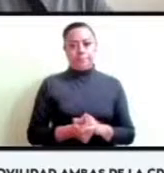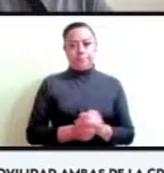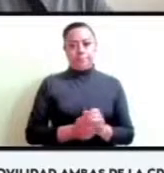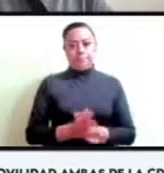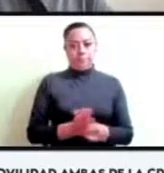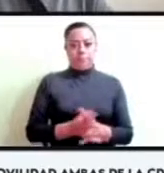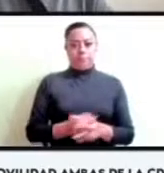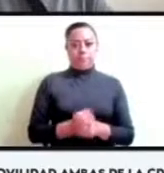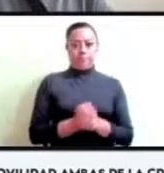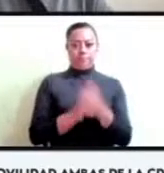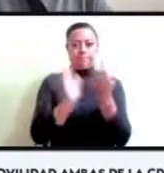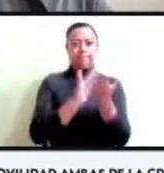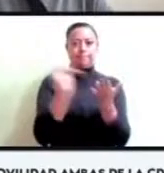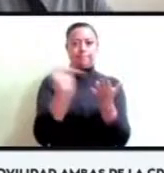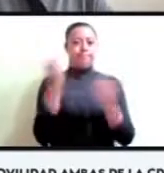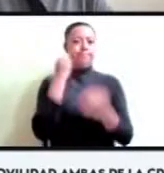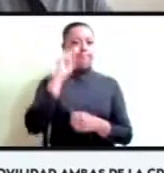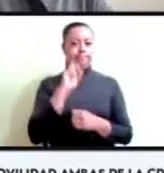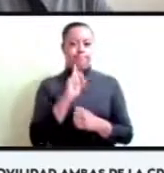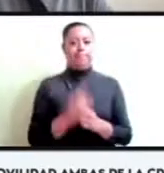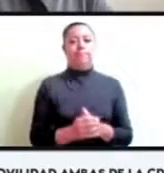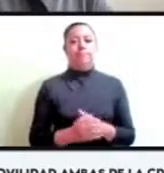Gracias, diputadas.